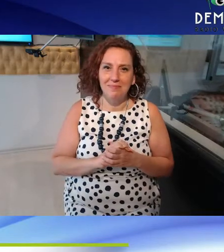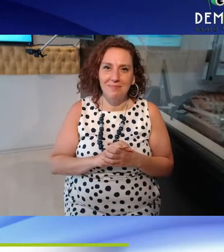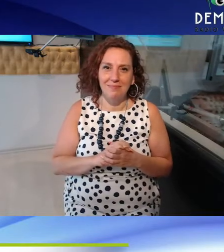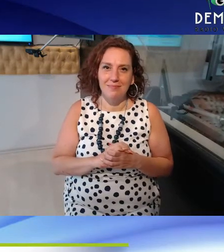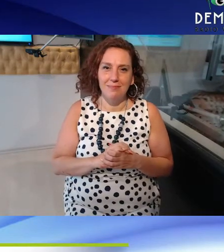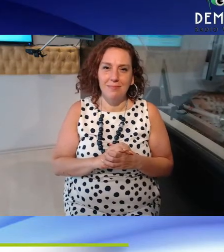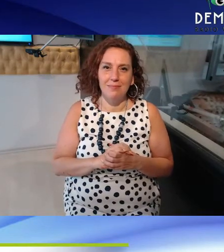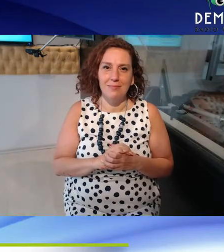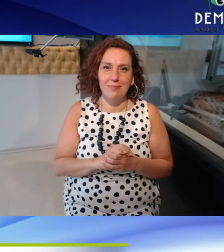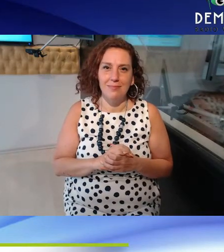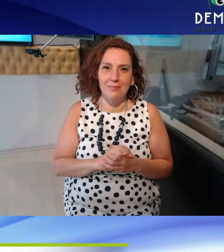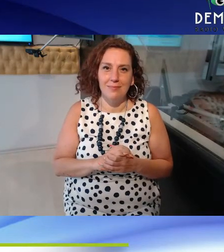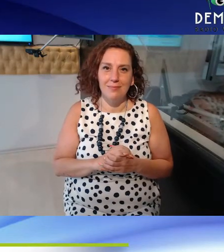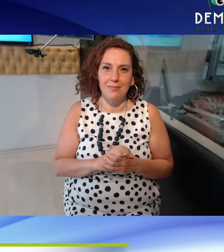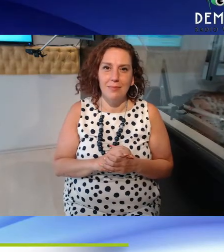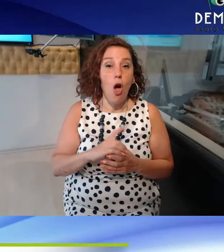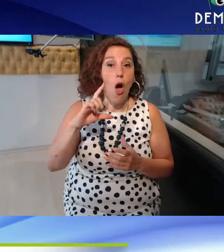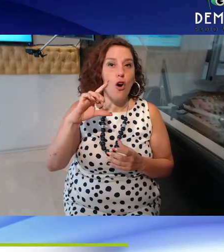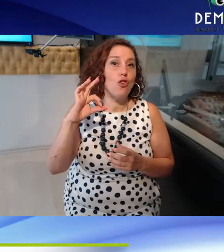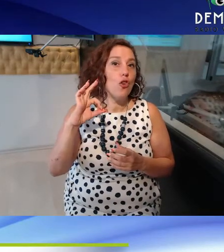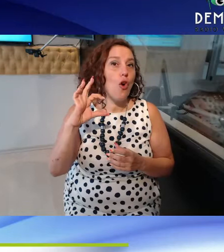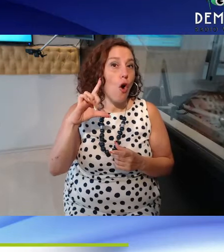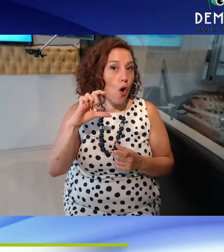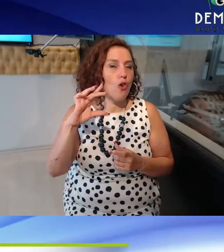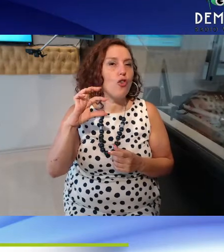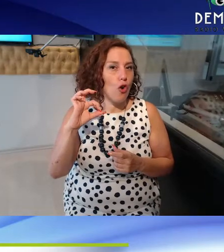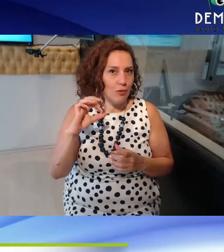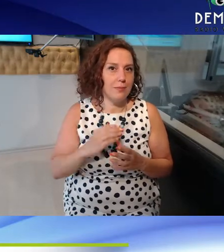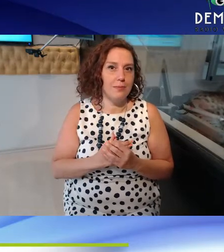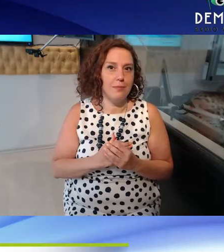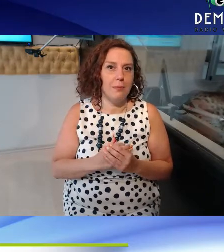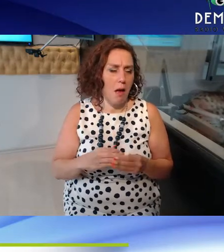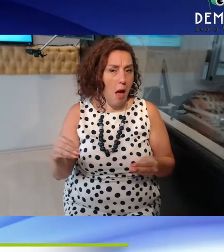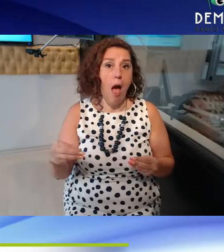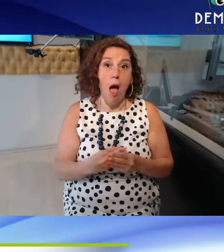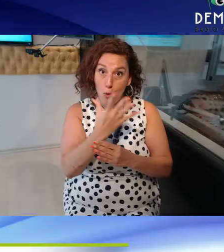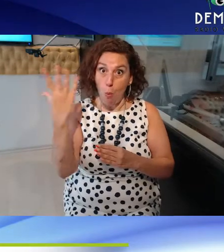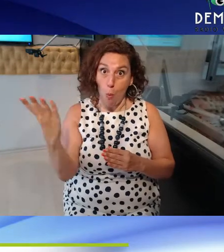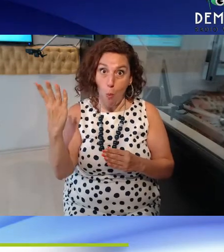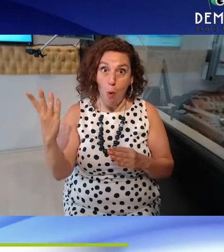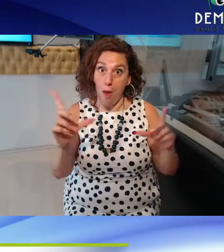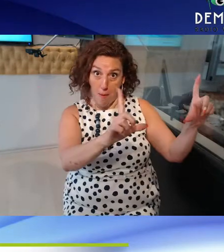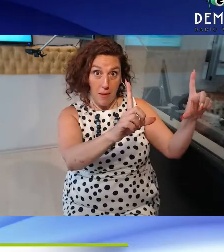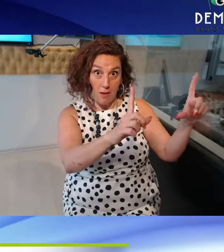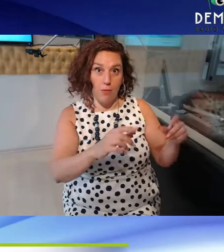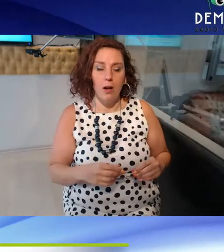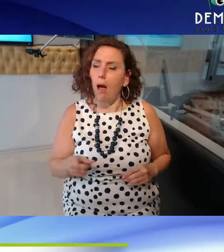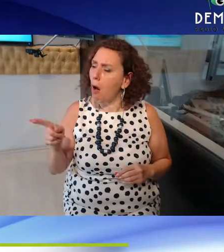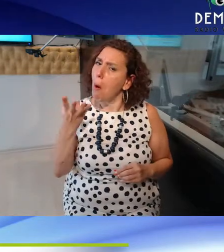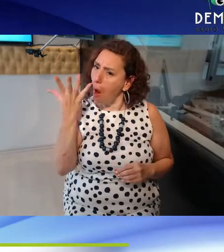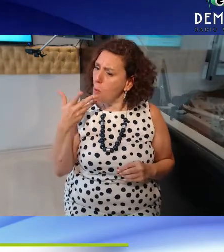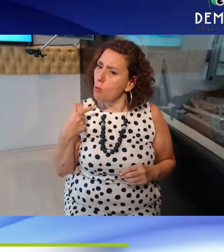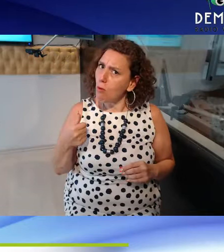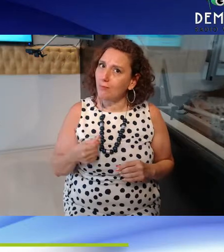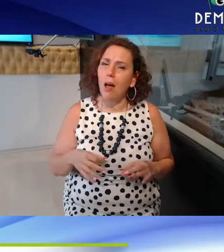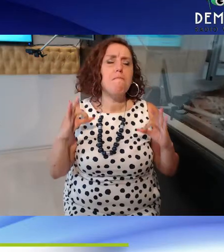Me llamo Coco. Coco. Es un estreno esa. ¿Estuvo buena? Estuvo buena. ¿Estuvo